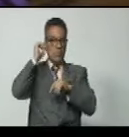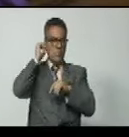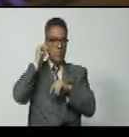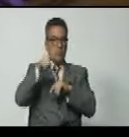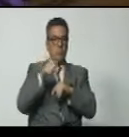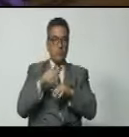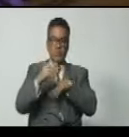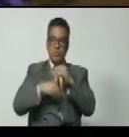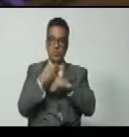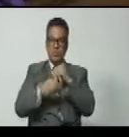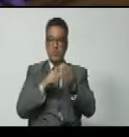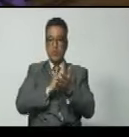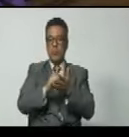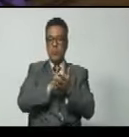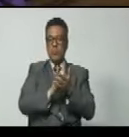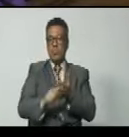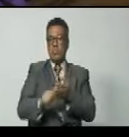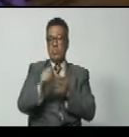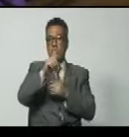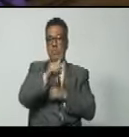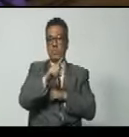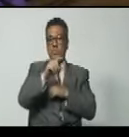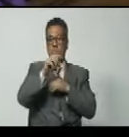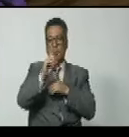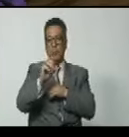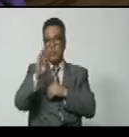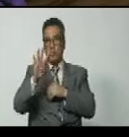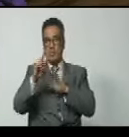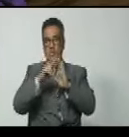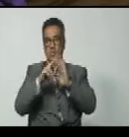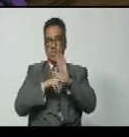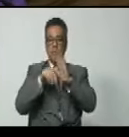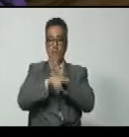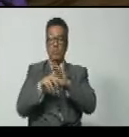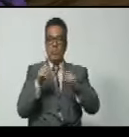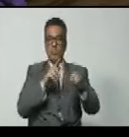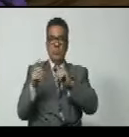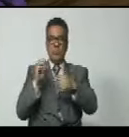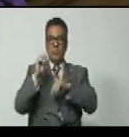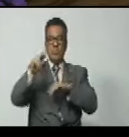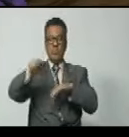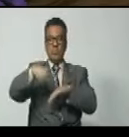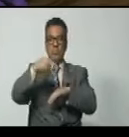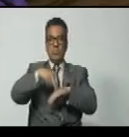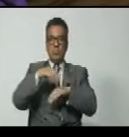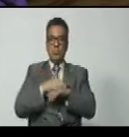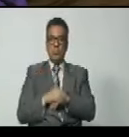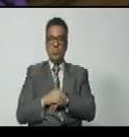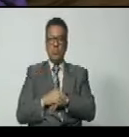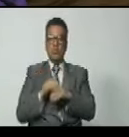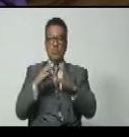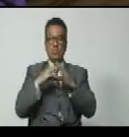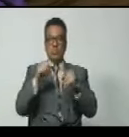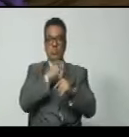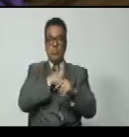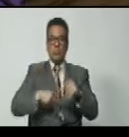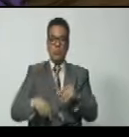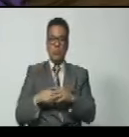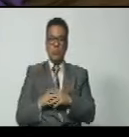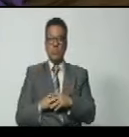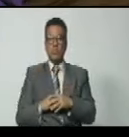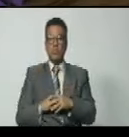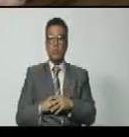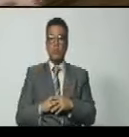mujeres. De acuerdo a lo previsto en el artículo 104 del Reglamento Interior y de Debates de la Asamblea Nacional. Es todo, ciudadano